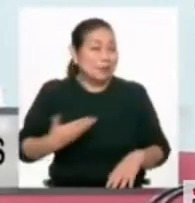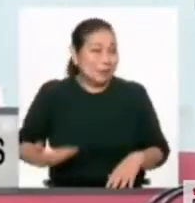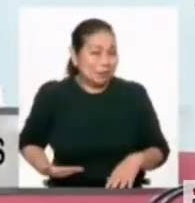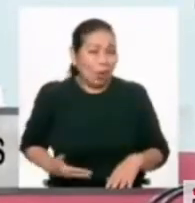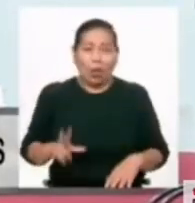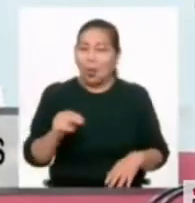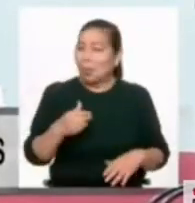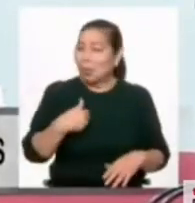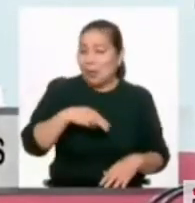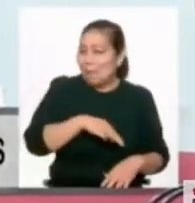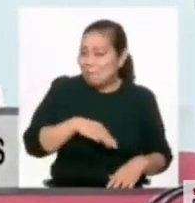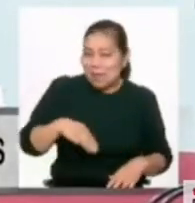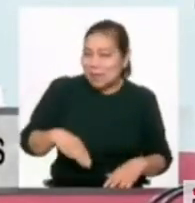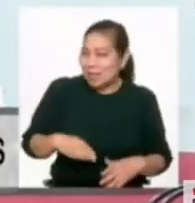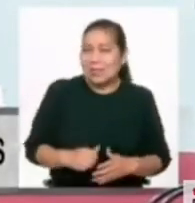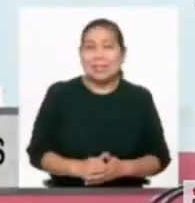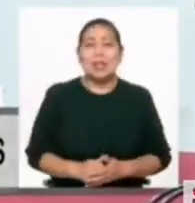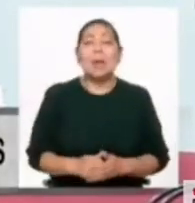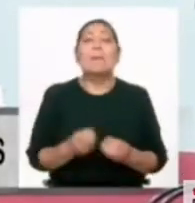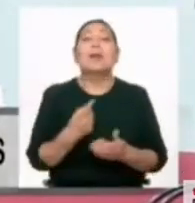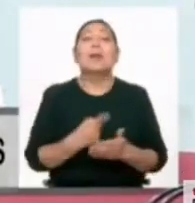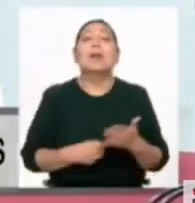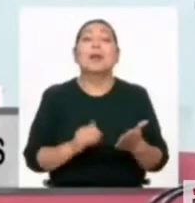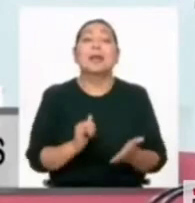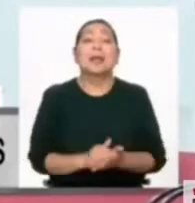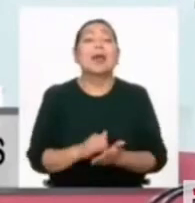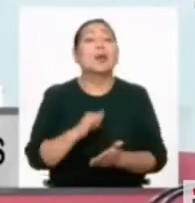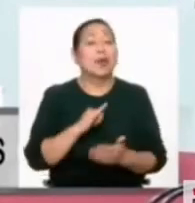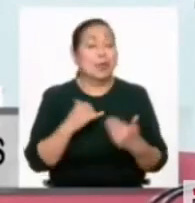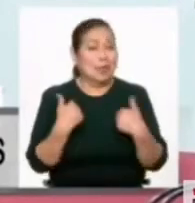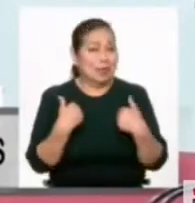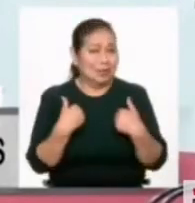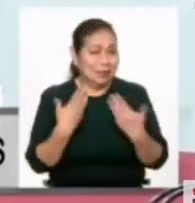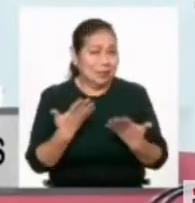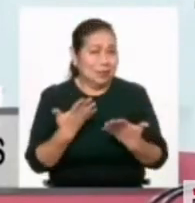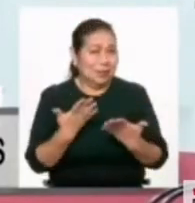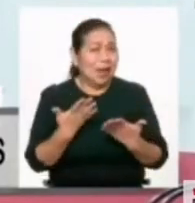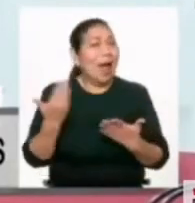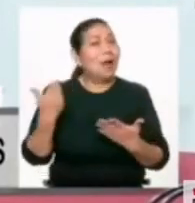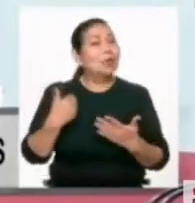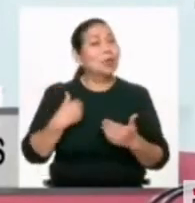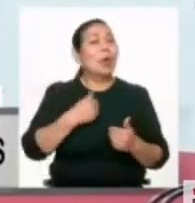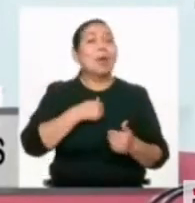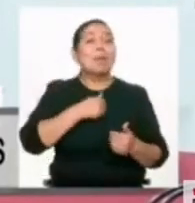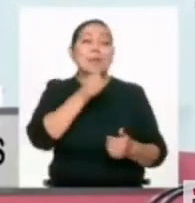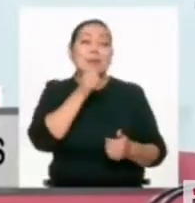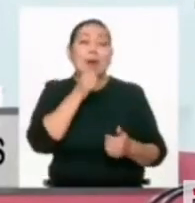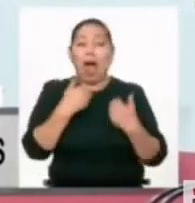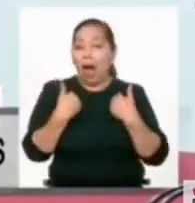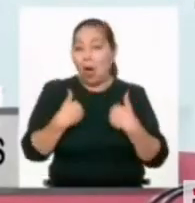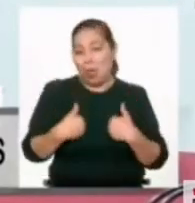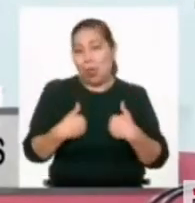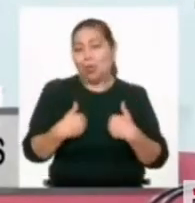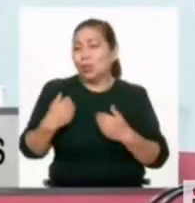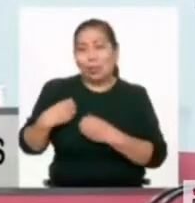que no puedo ser ministro porque yo tengo tenía mi actividad privada, no